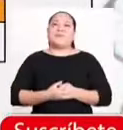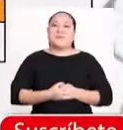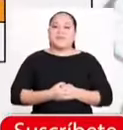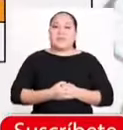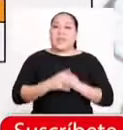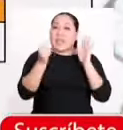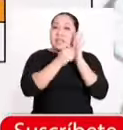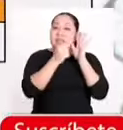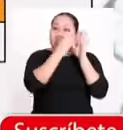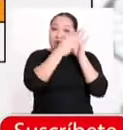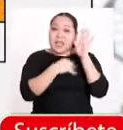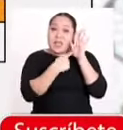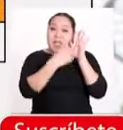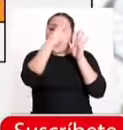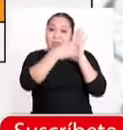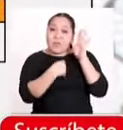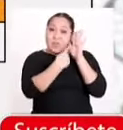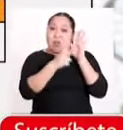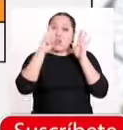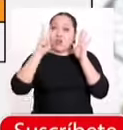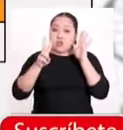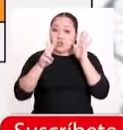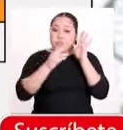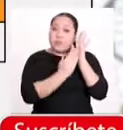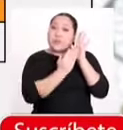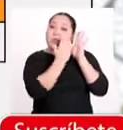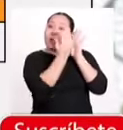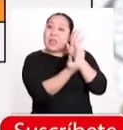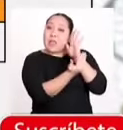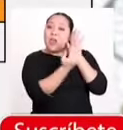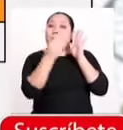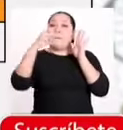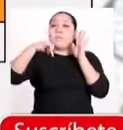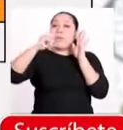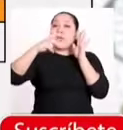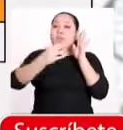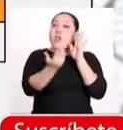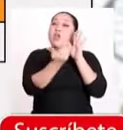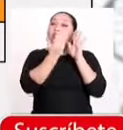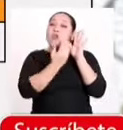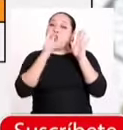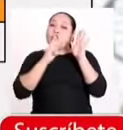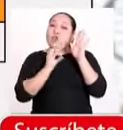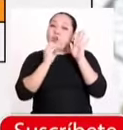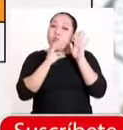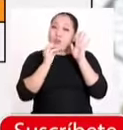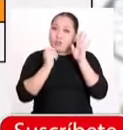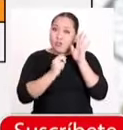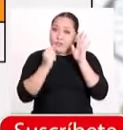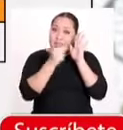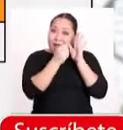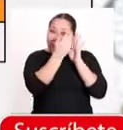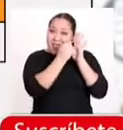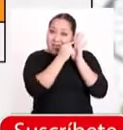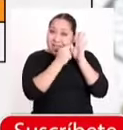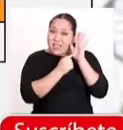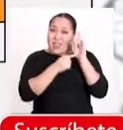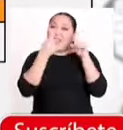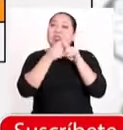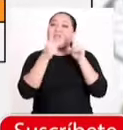Tenemos un cuadro que está dividido en dos. Por un lado está el pimiento y por el otro el rocoto. Y adentro las